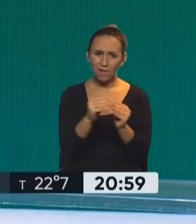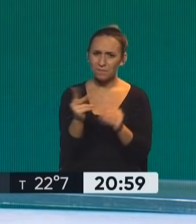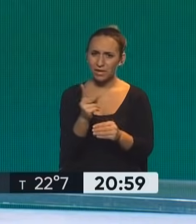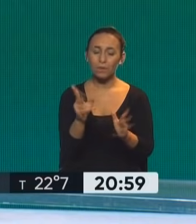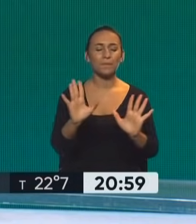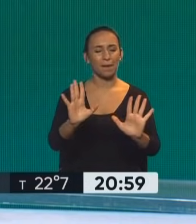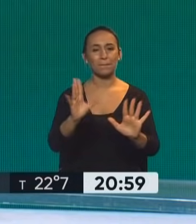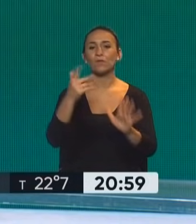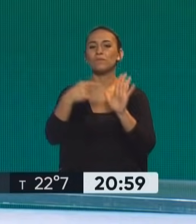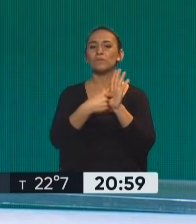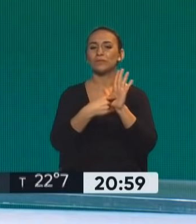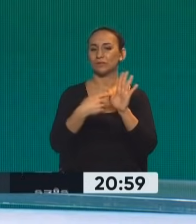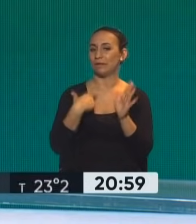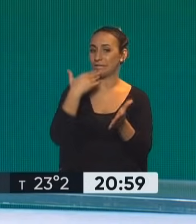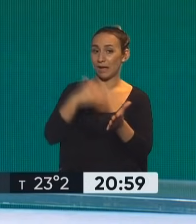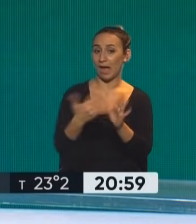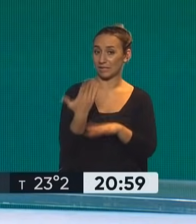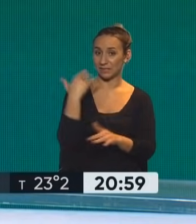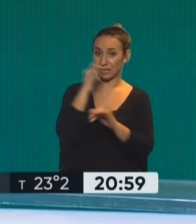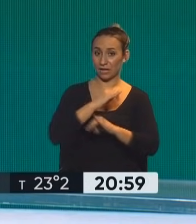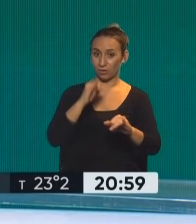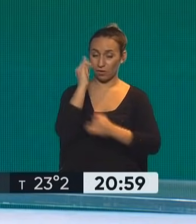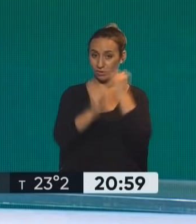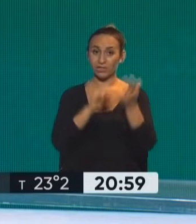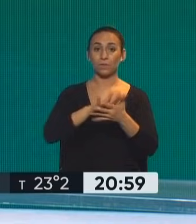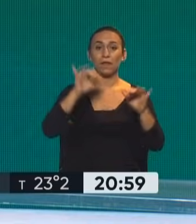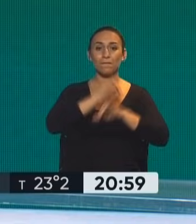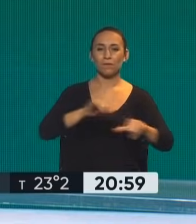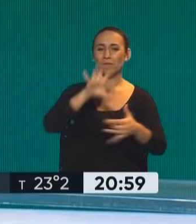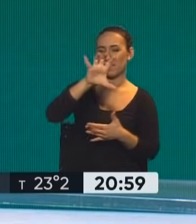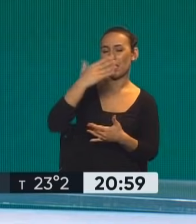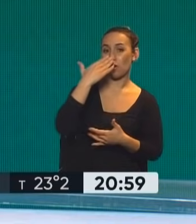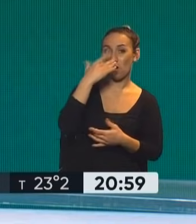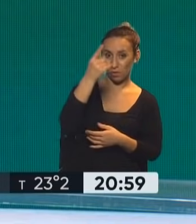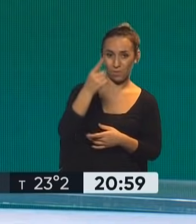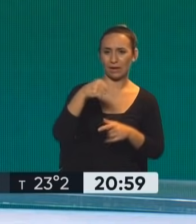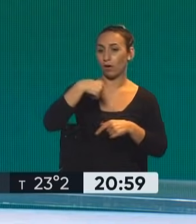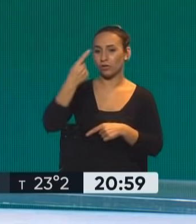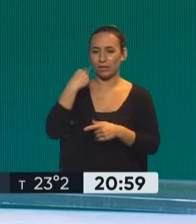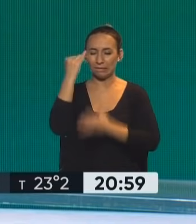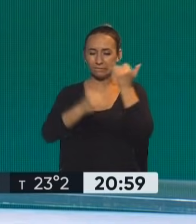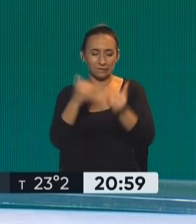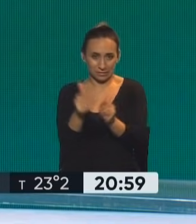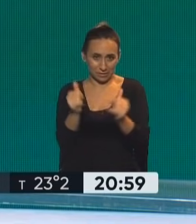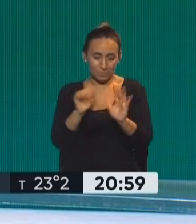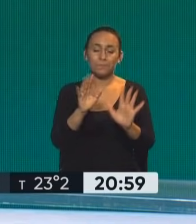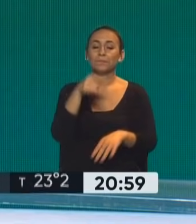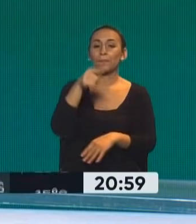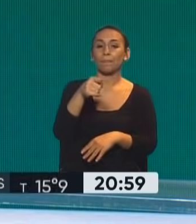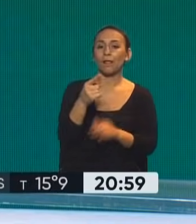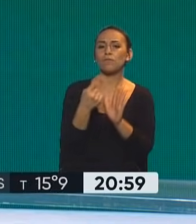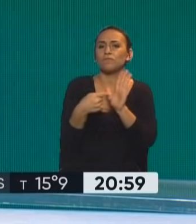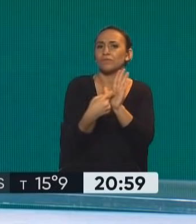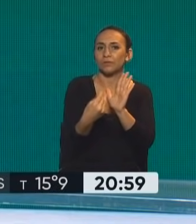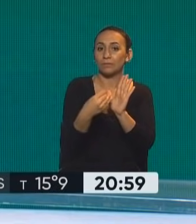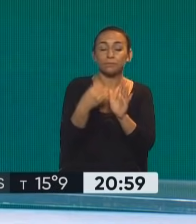sin tirarlo. Ayer les contaba de este informe que hace el Centro de Almaceneros de Córdoba. Otro día nos explayamos mucho, estamos con un minutito, pero yo les decía un dato que